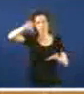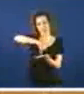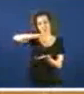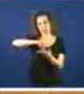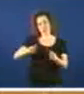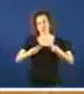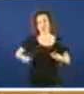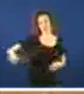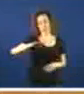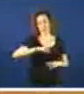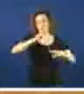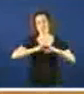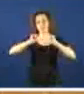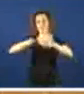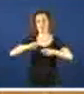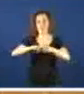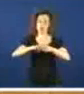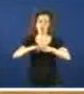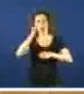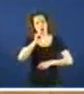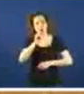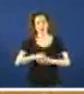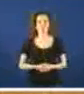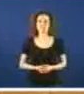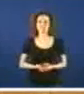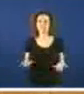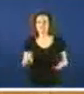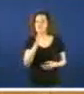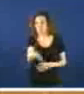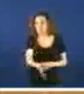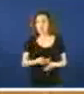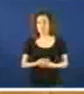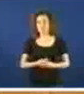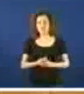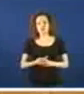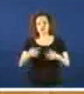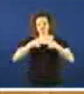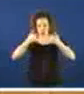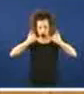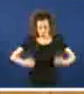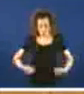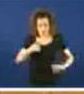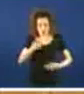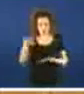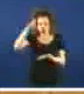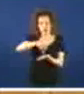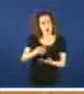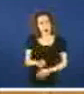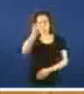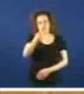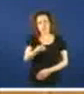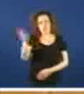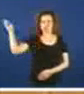no que se coñece como a provincia de Ourense. De feito, eu persoalmente estive a piques de